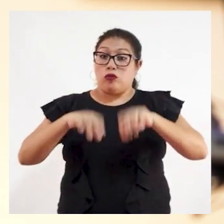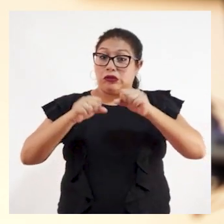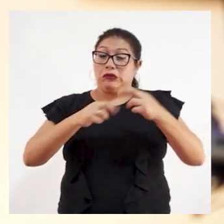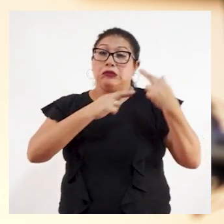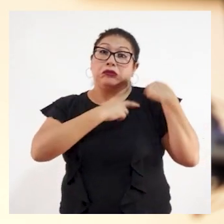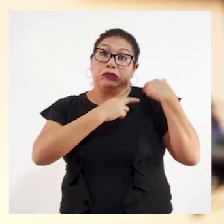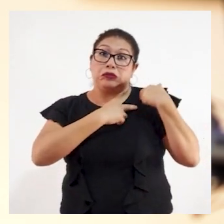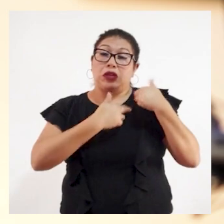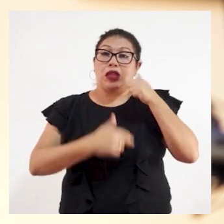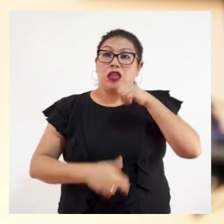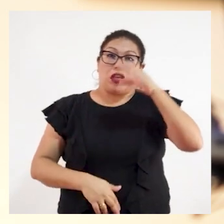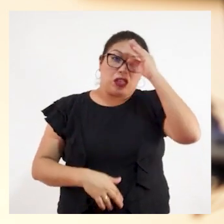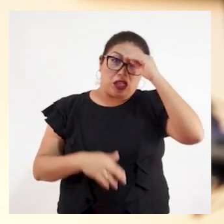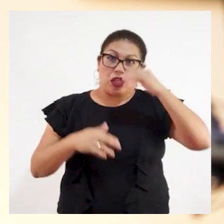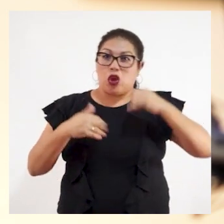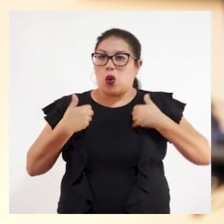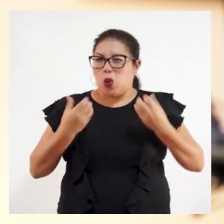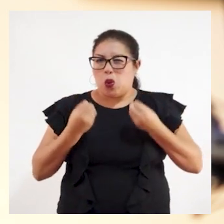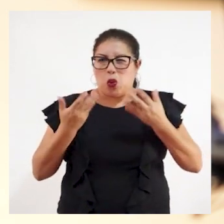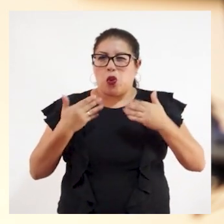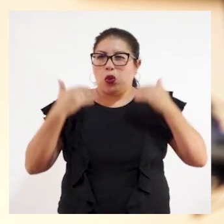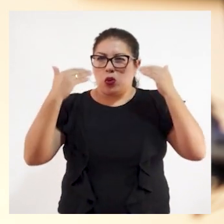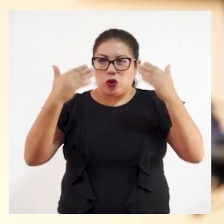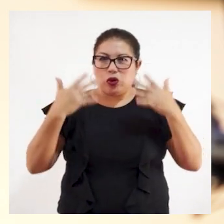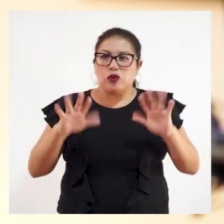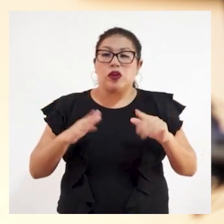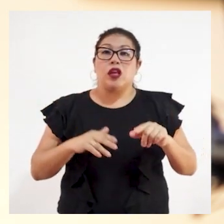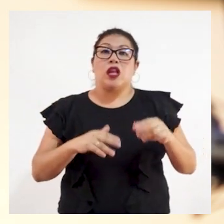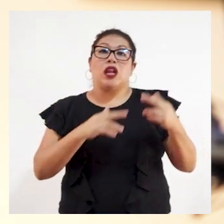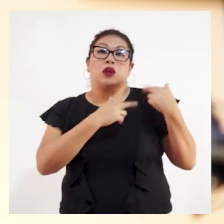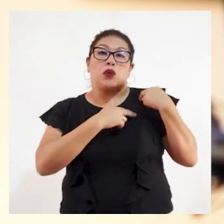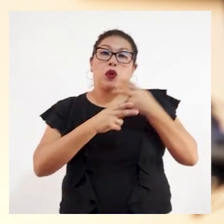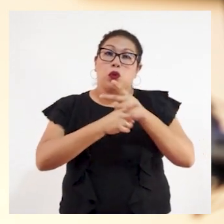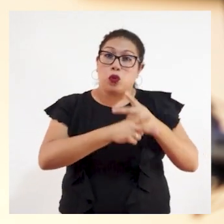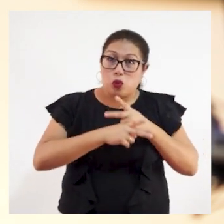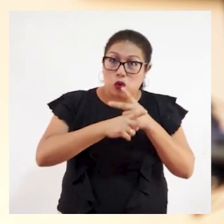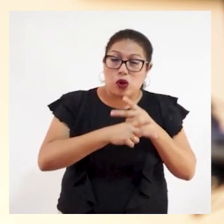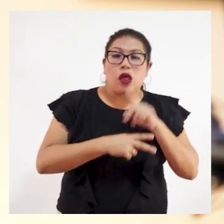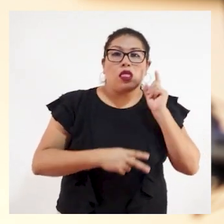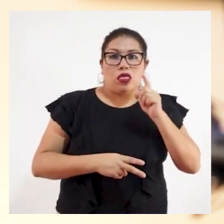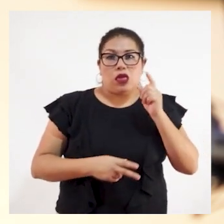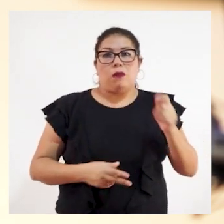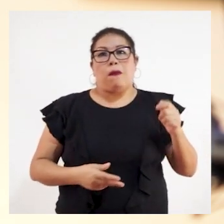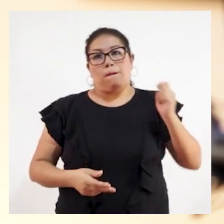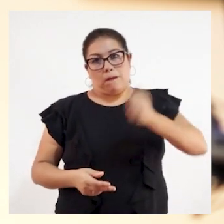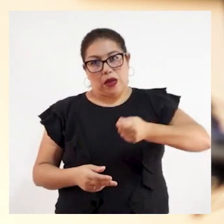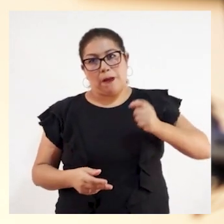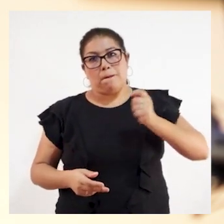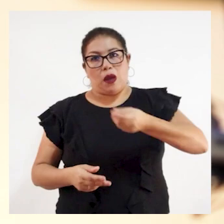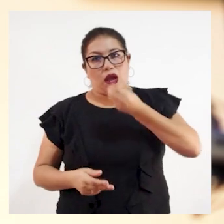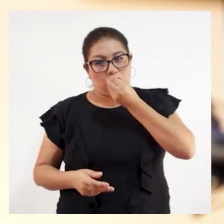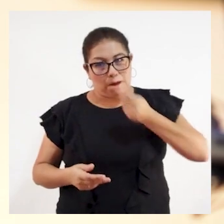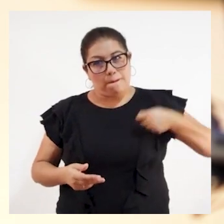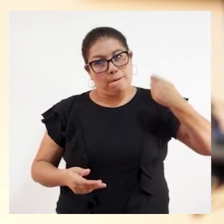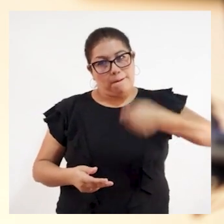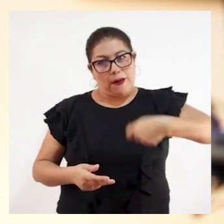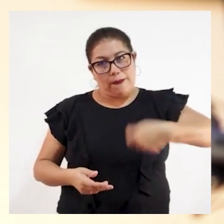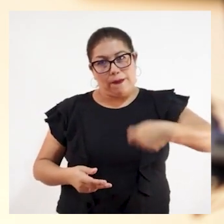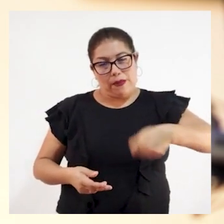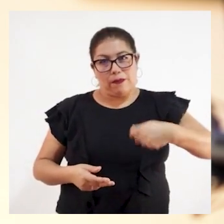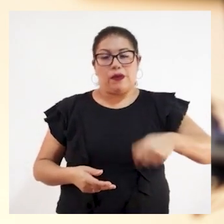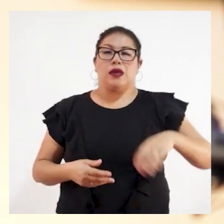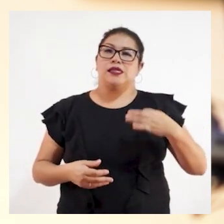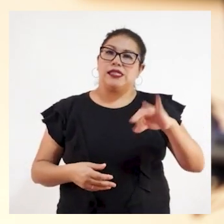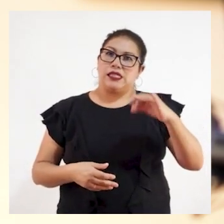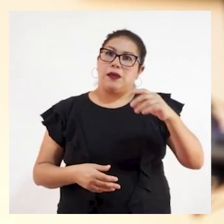niña, adolescente o persona que lo requiera tengan que contribuir para asistir económicamente y puedan solventar